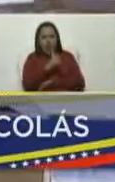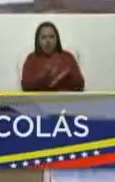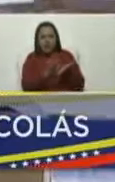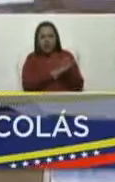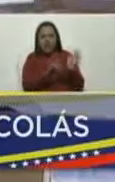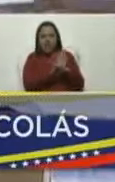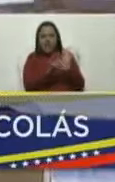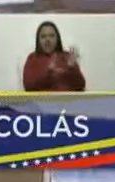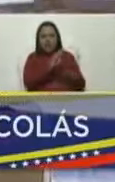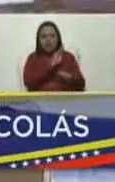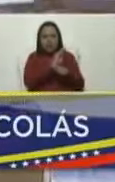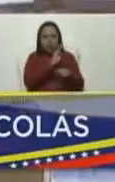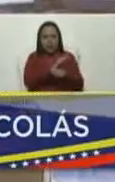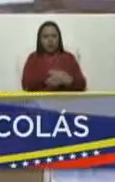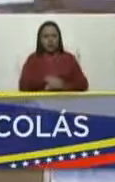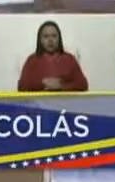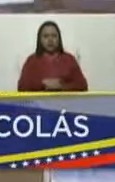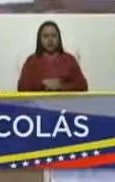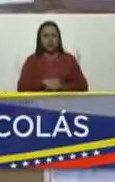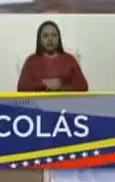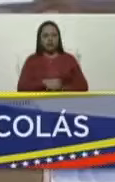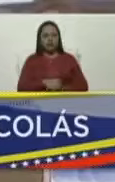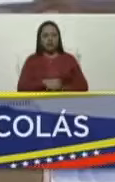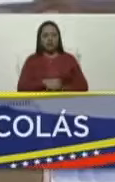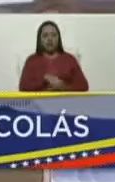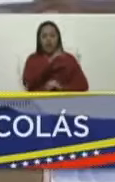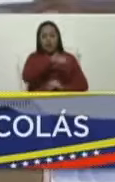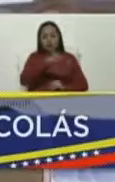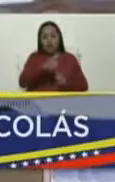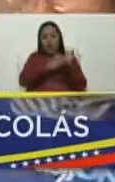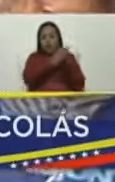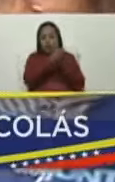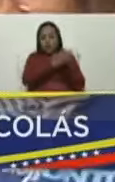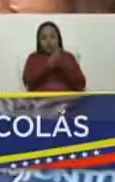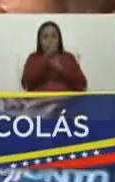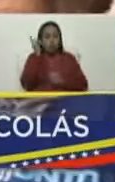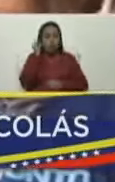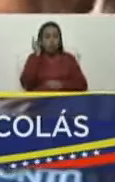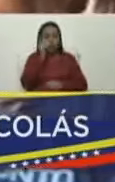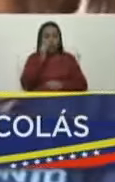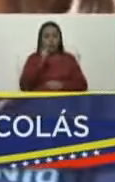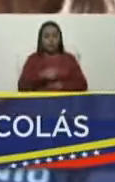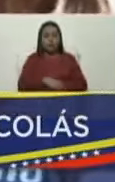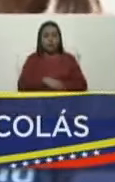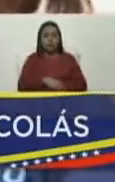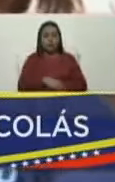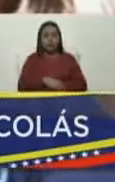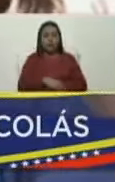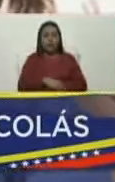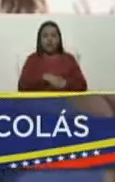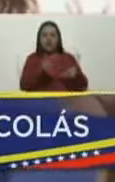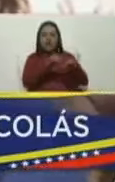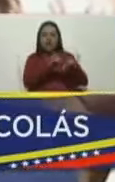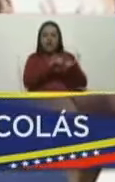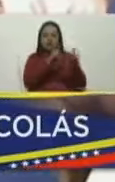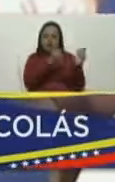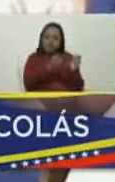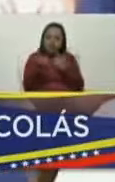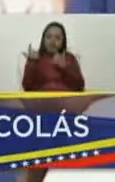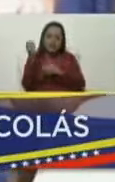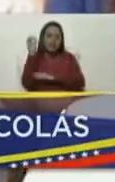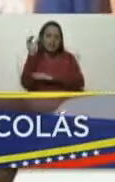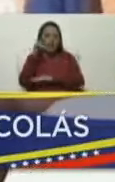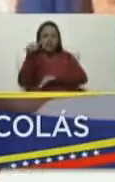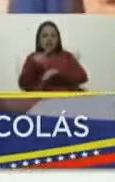legales y la protección de los emprendedores y emprendedoras, que es enviar a la Asamblea Nacional